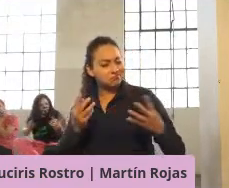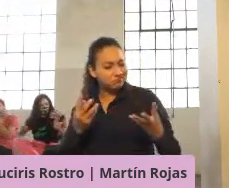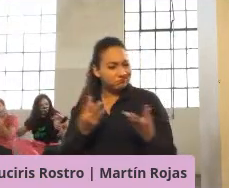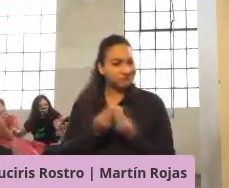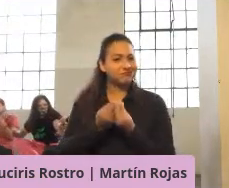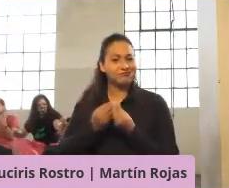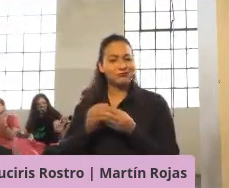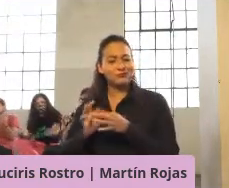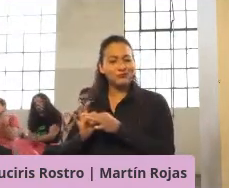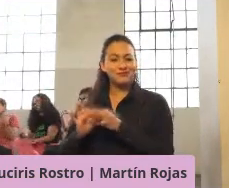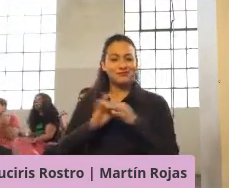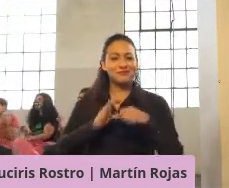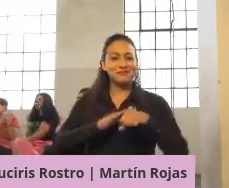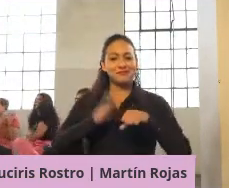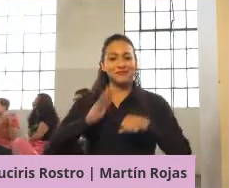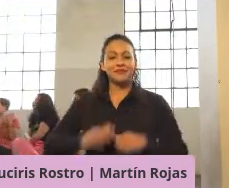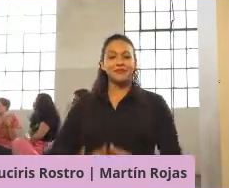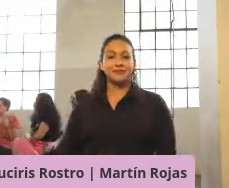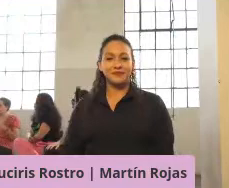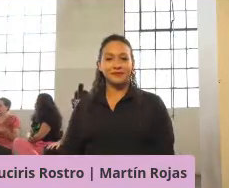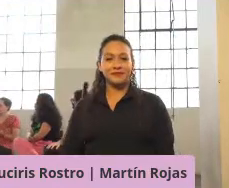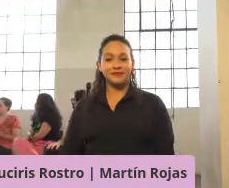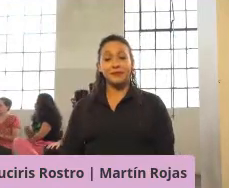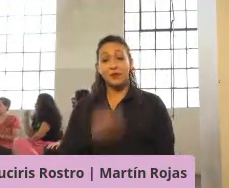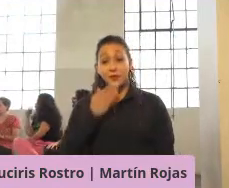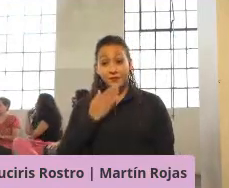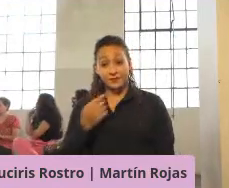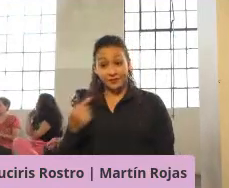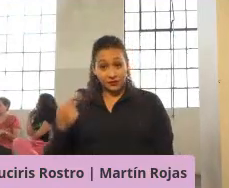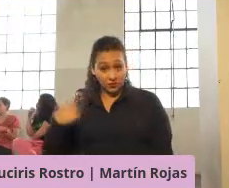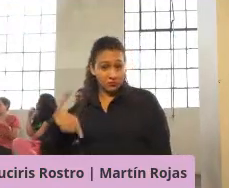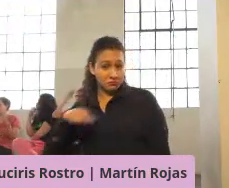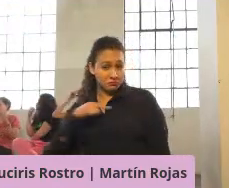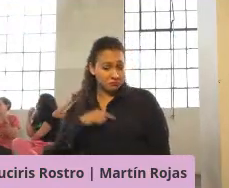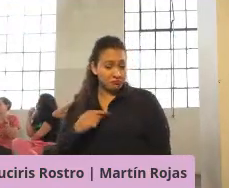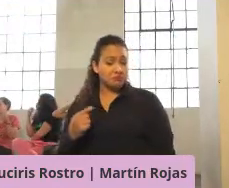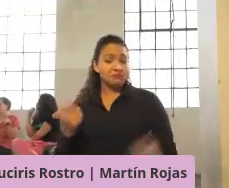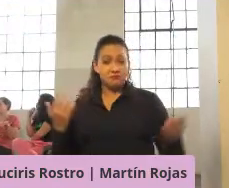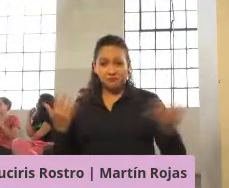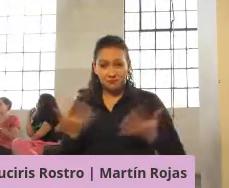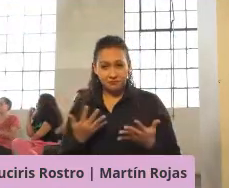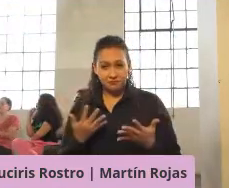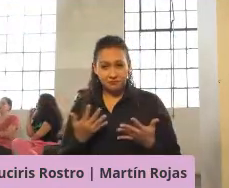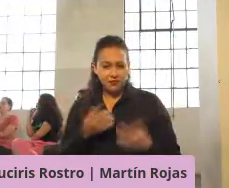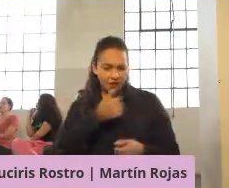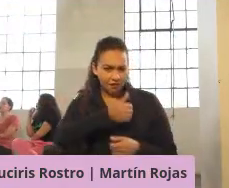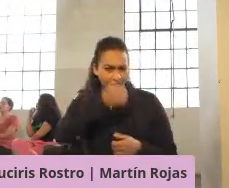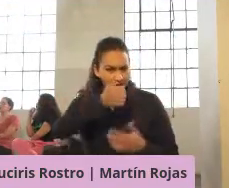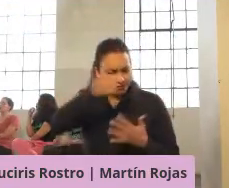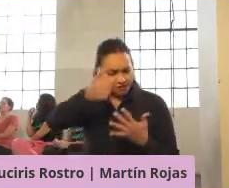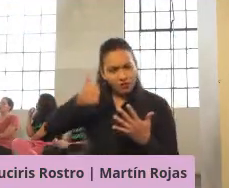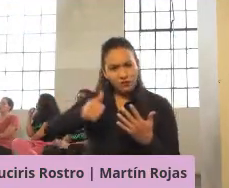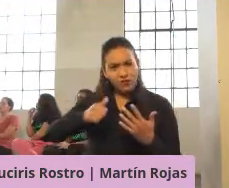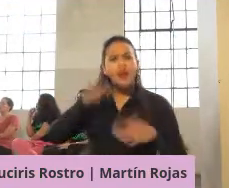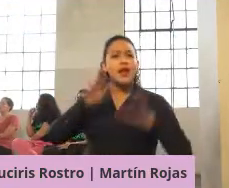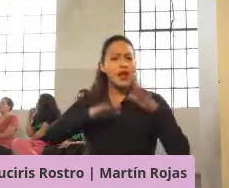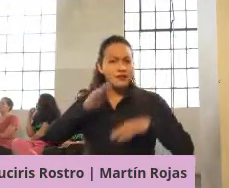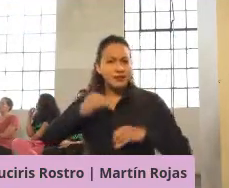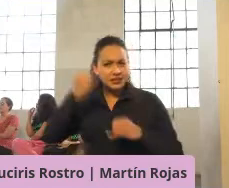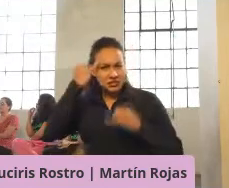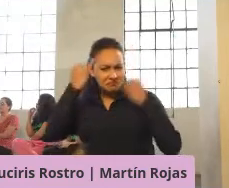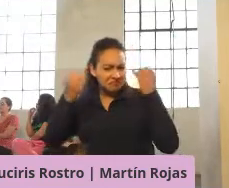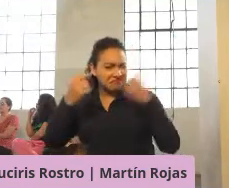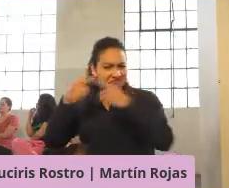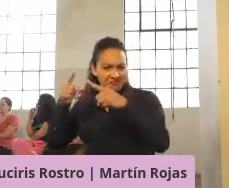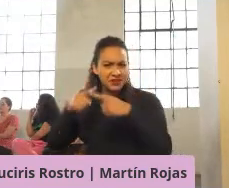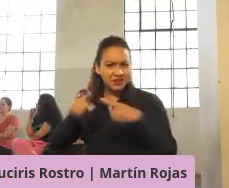Gracias. En nuestro caso, vamos a decir, o sea, cada uno va a tener por supuesto diferencias, pero yo